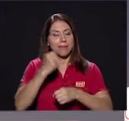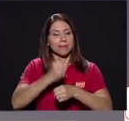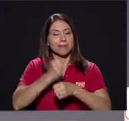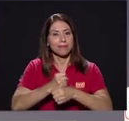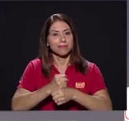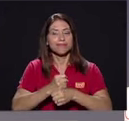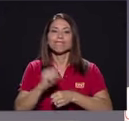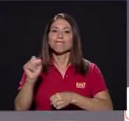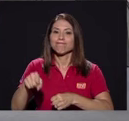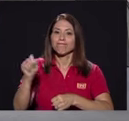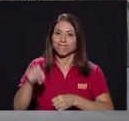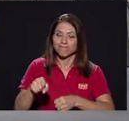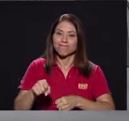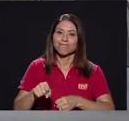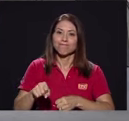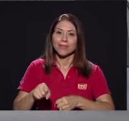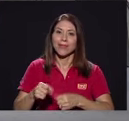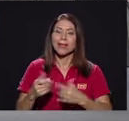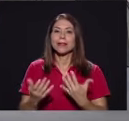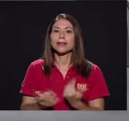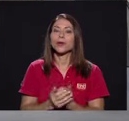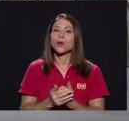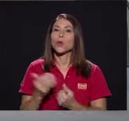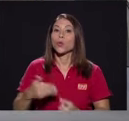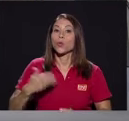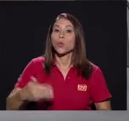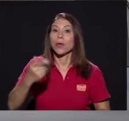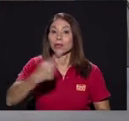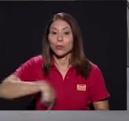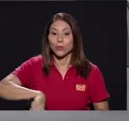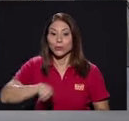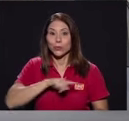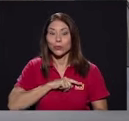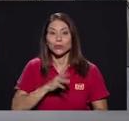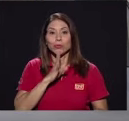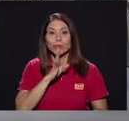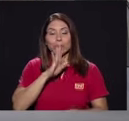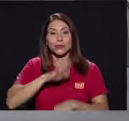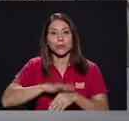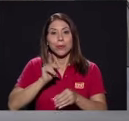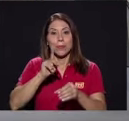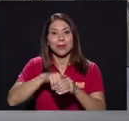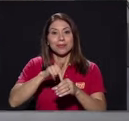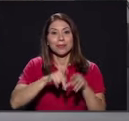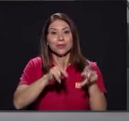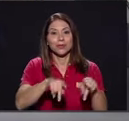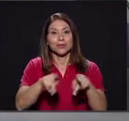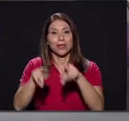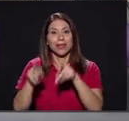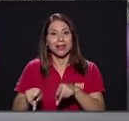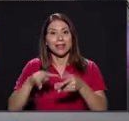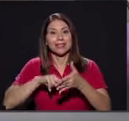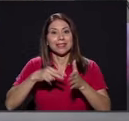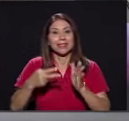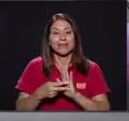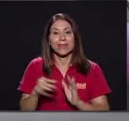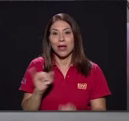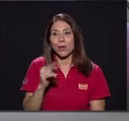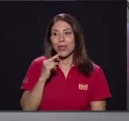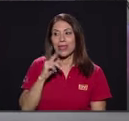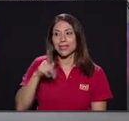temas. Definitivamente, y es que, a ver, cuando llegamos a participación ciudadana, vamos ya dando esa integración que